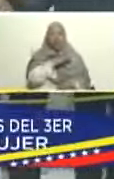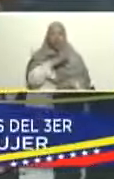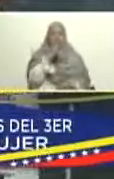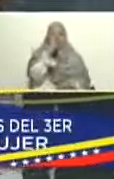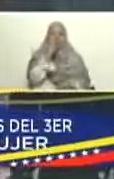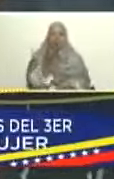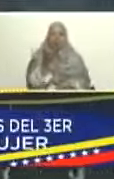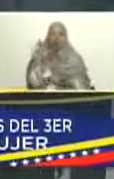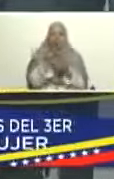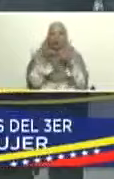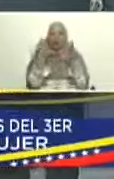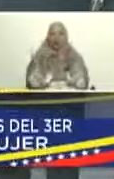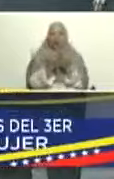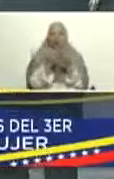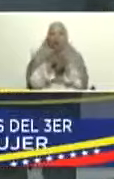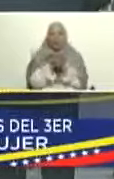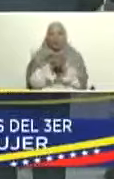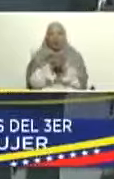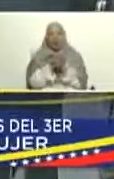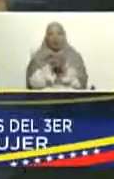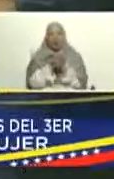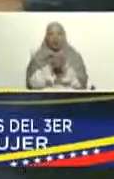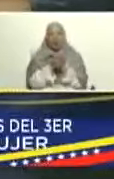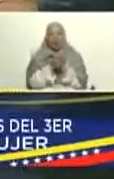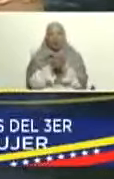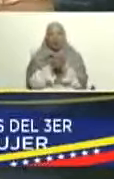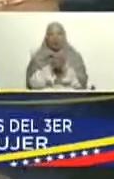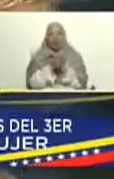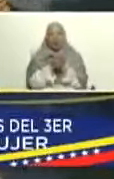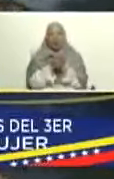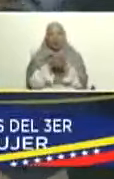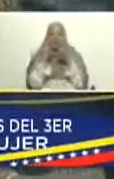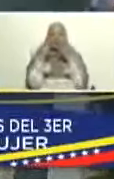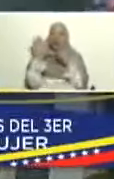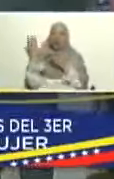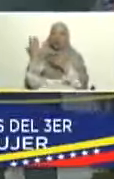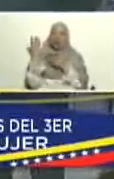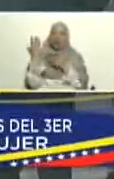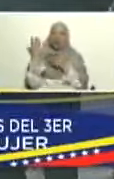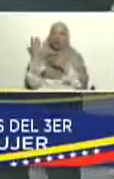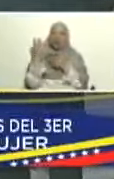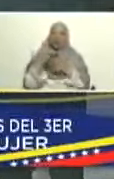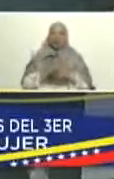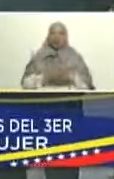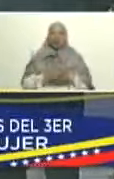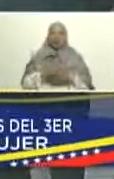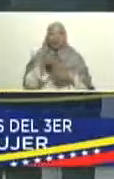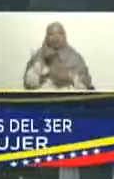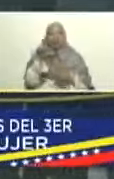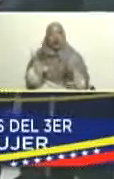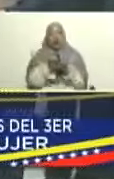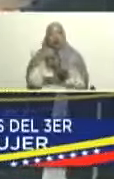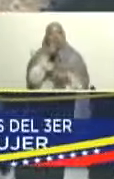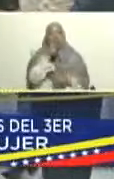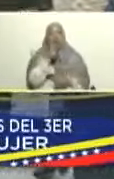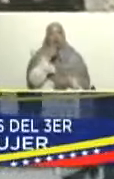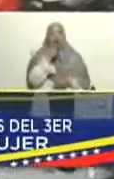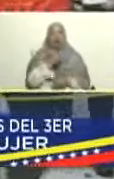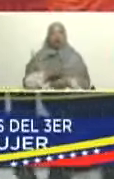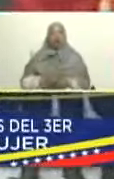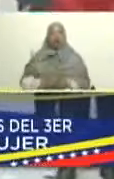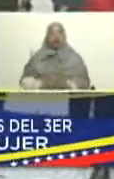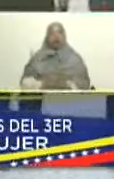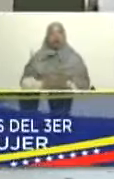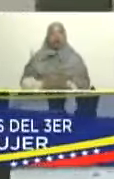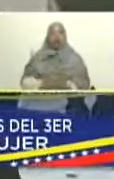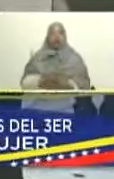visitar a las amistades. ¿Ah? No te llevo nada, Silita. ¿Ah? Bueno,